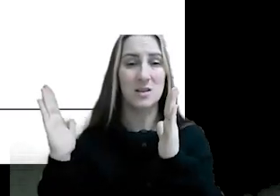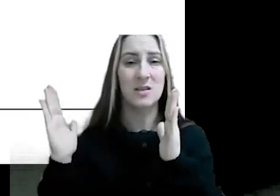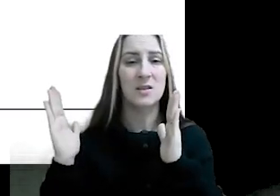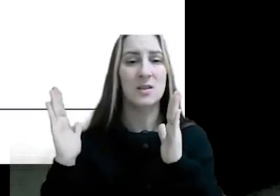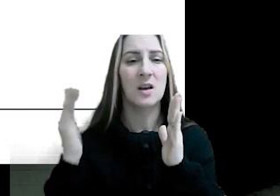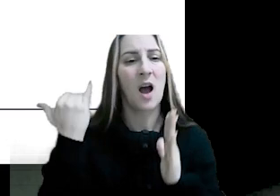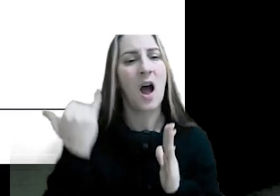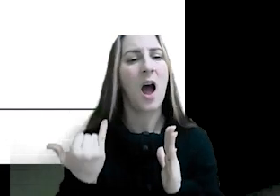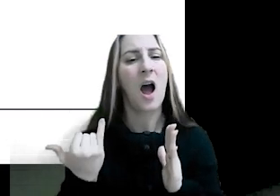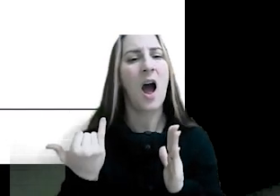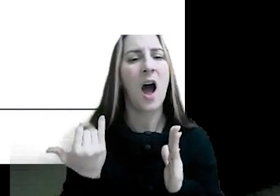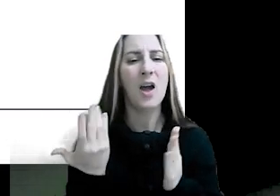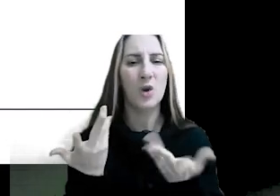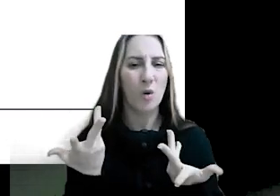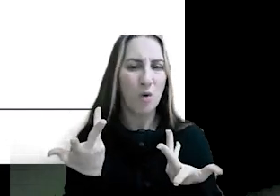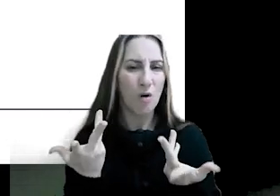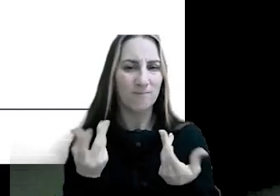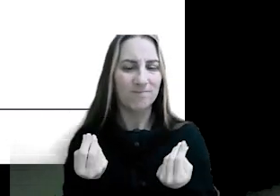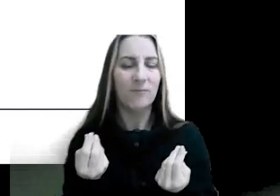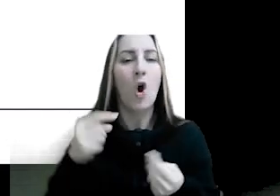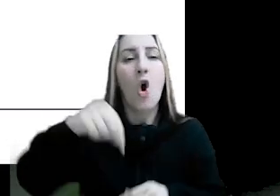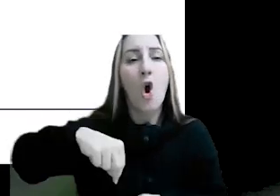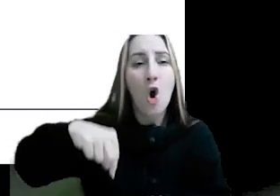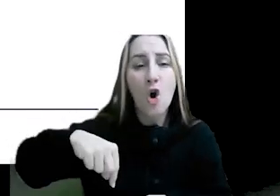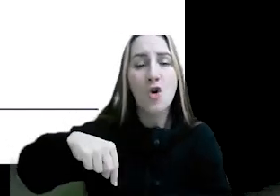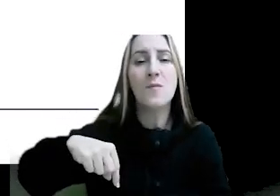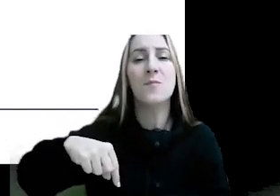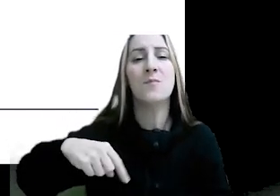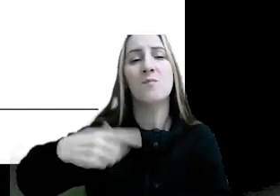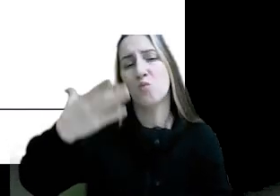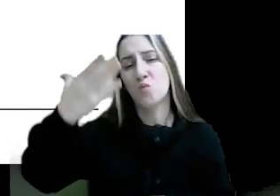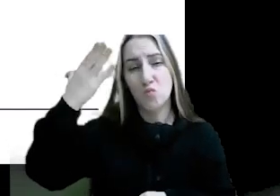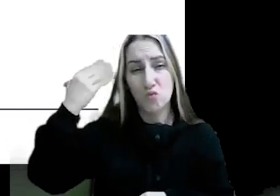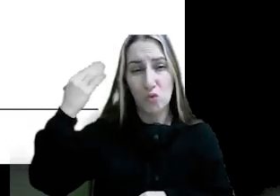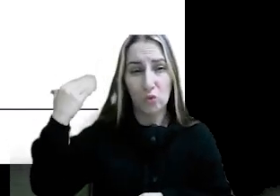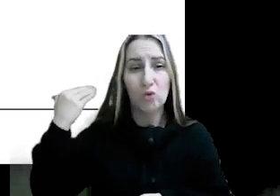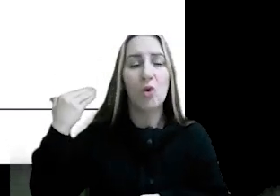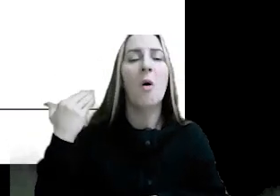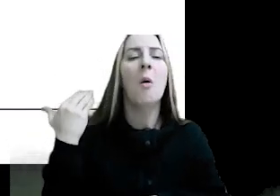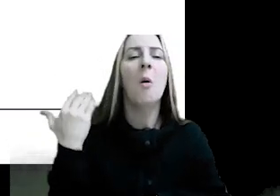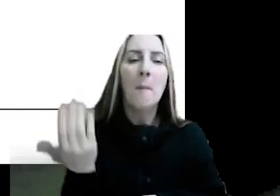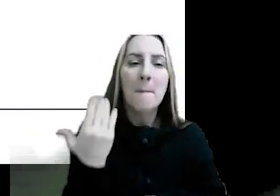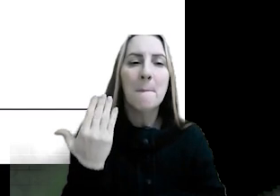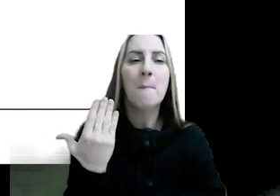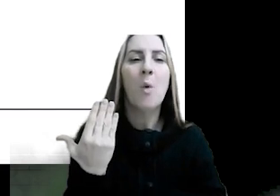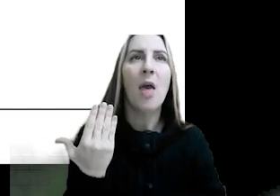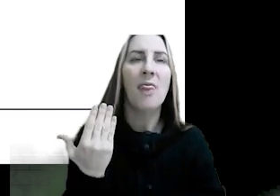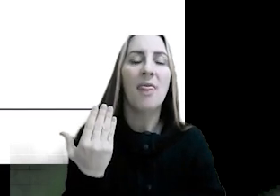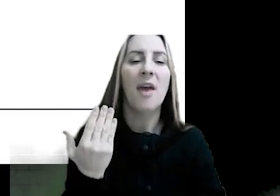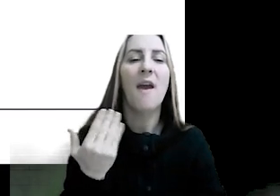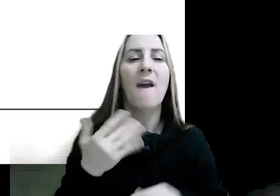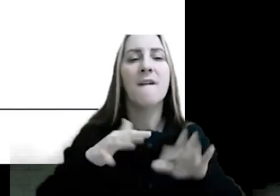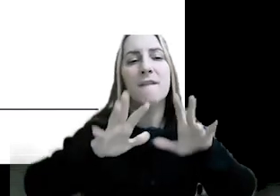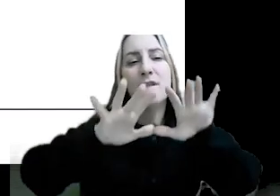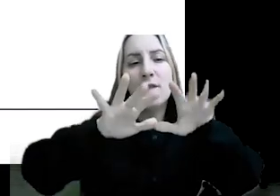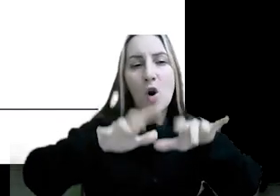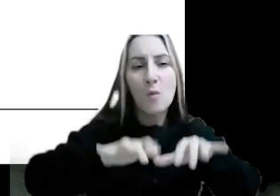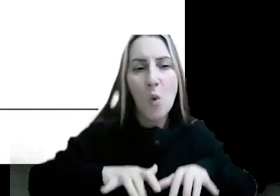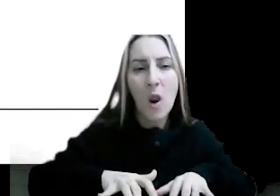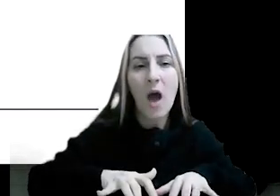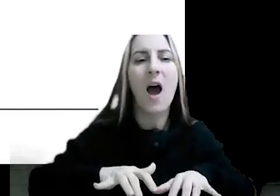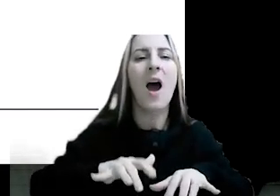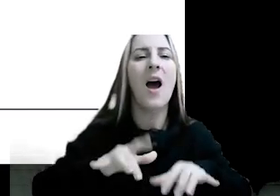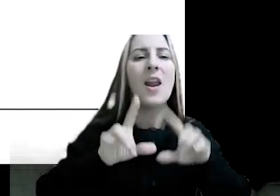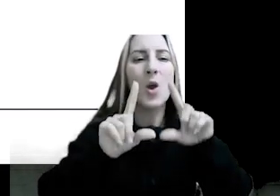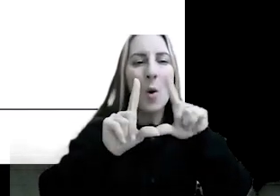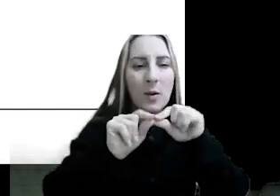figura desactualizada, porque hoy en día, o sea, hace mucho tiempo atrás, uno podía utilizar un formulario con un ticket de